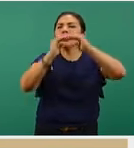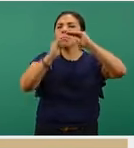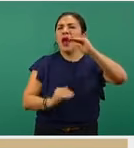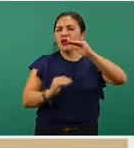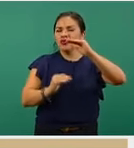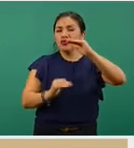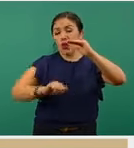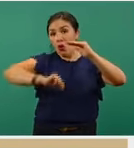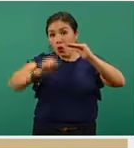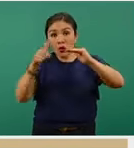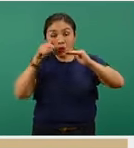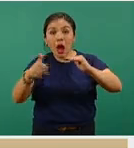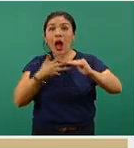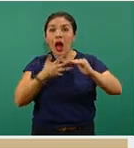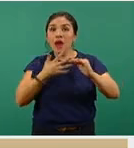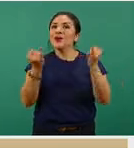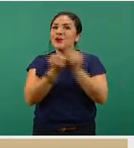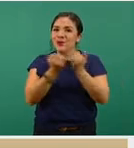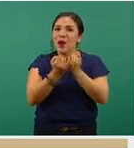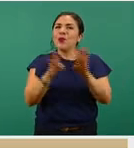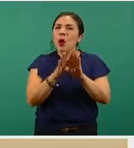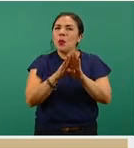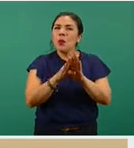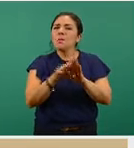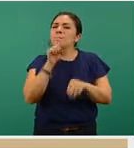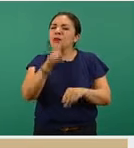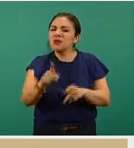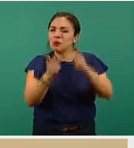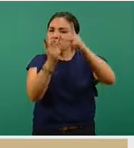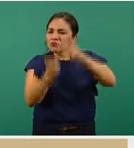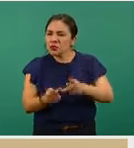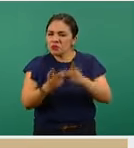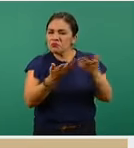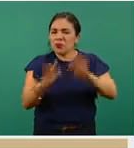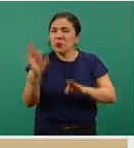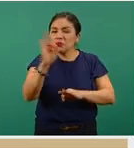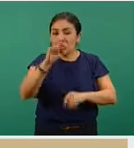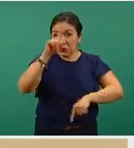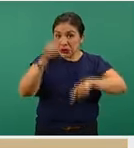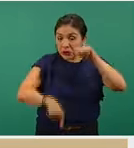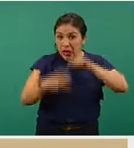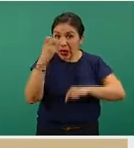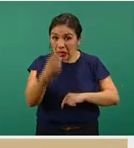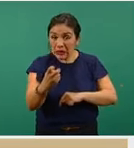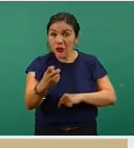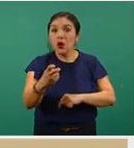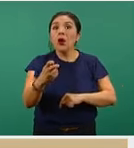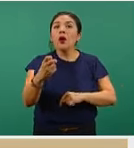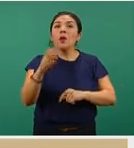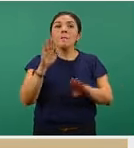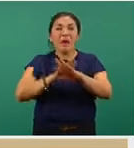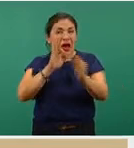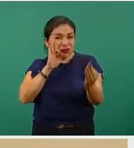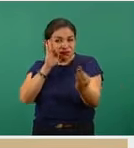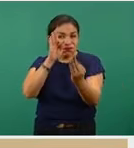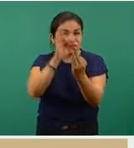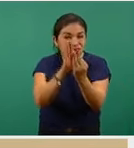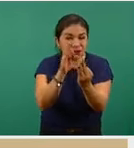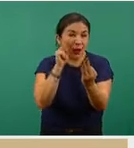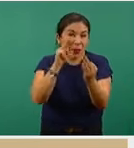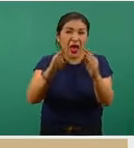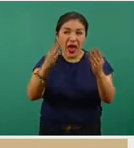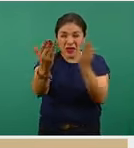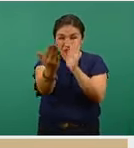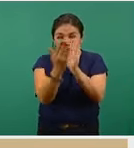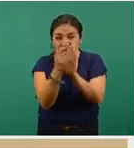menor, pero también refleja más o menos el mismo patrón. Si quitáramos esto y le hacemos un acercamiento a esto, también vamos a ver